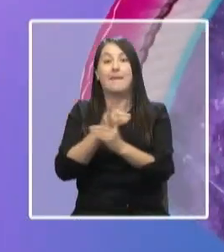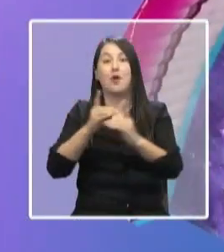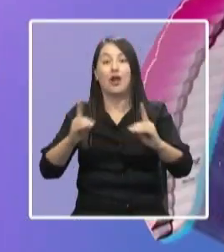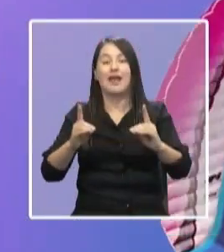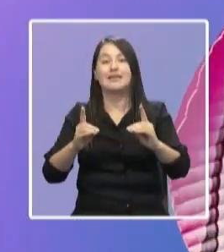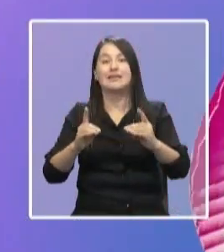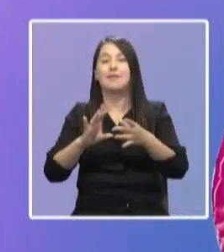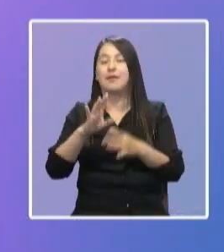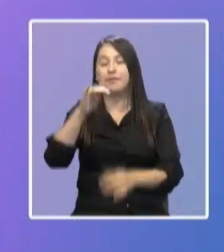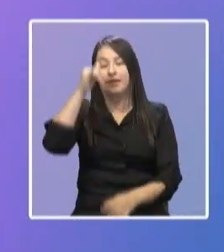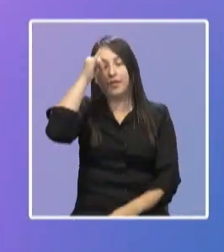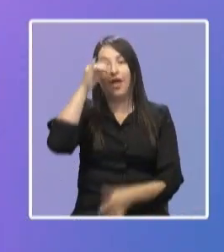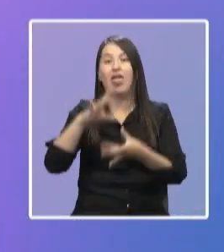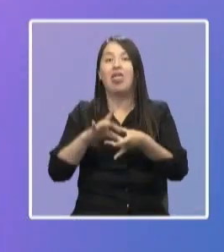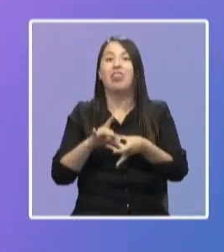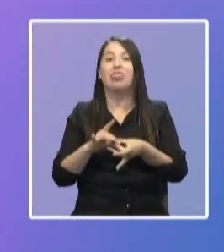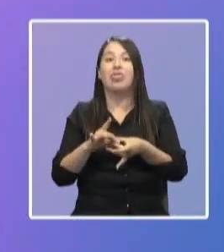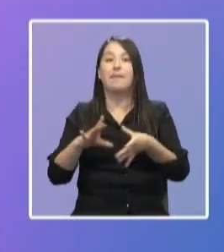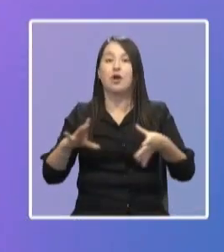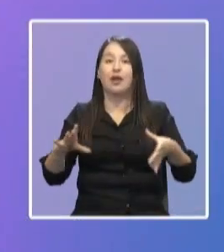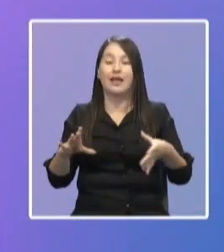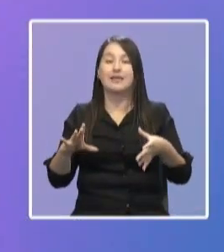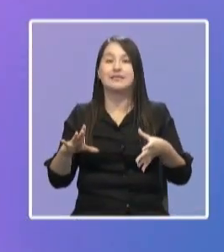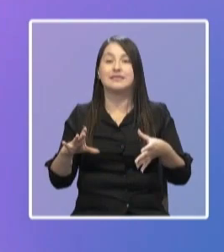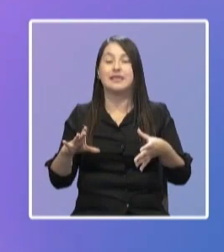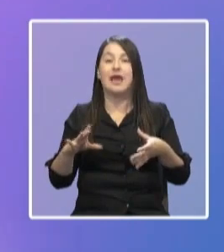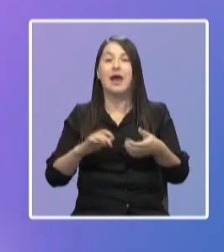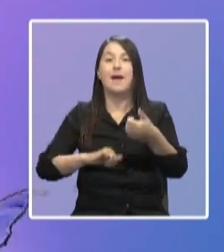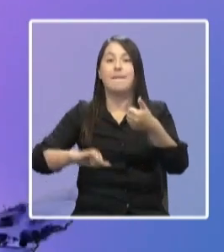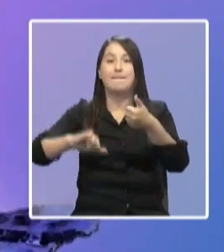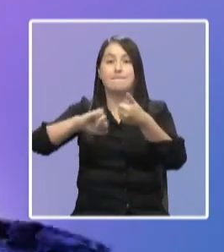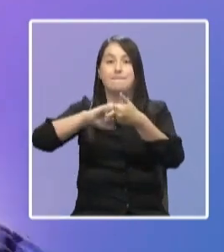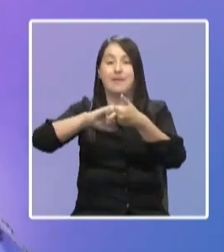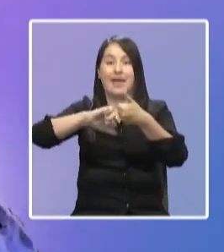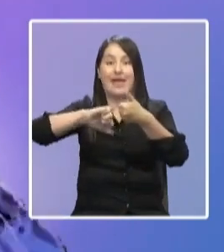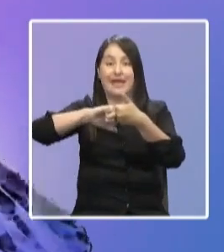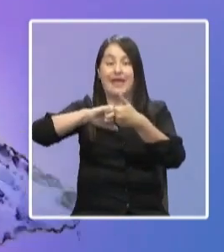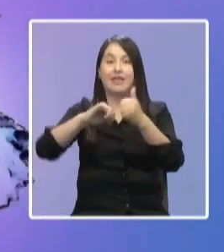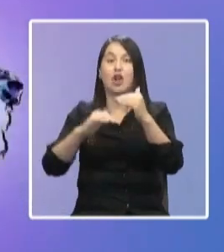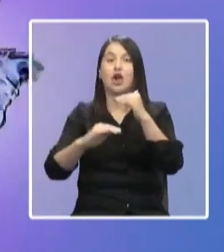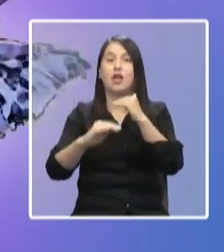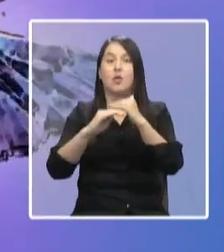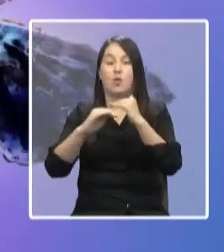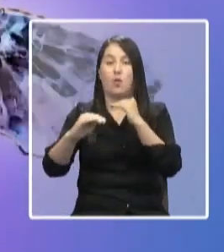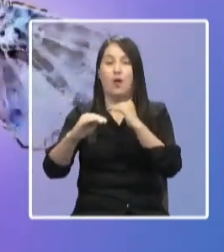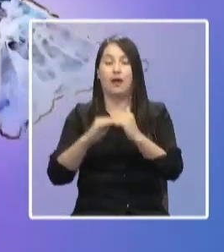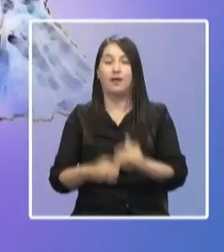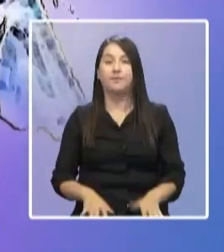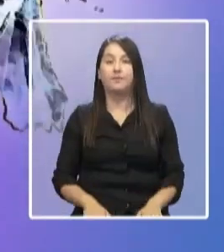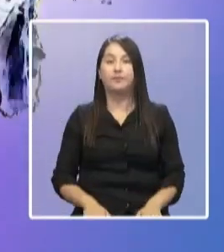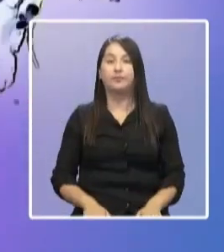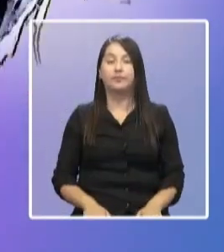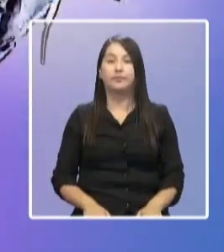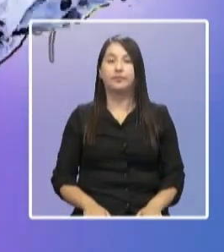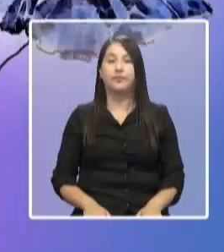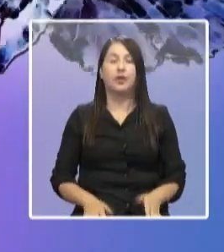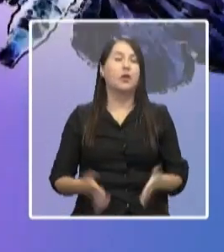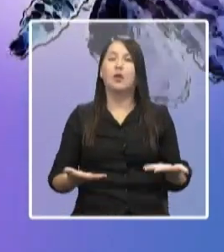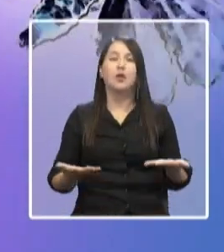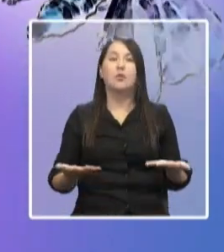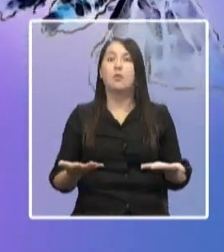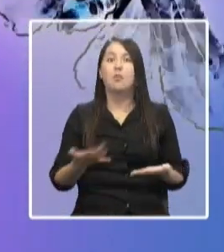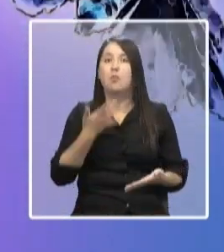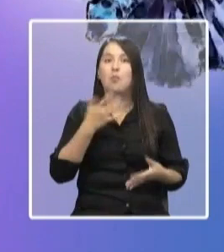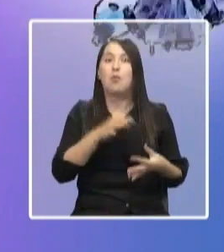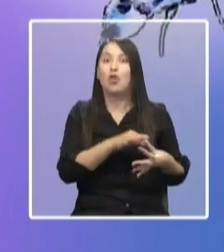paritaria. Yo creo que si uno piensa cuáles son los motores así de cambio más